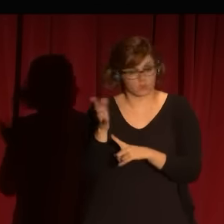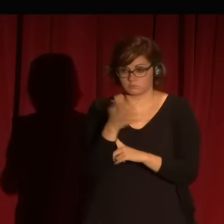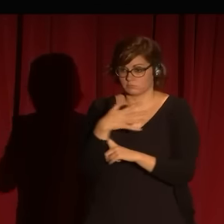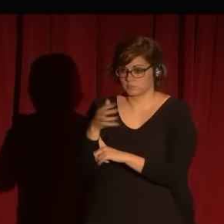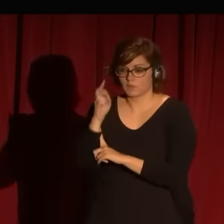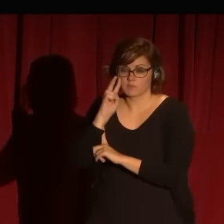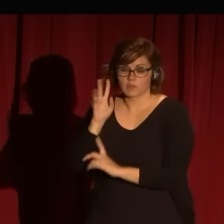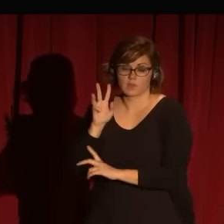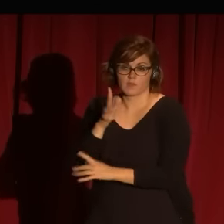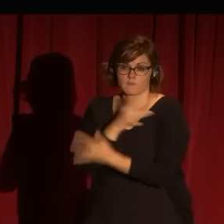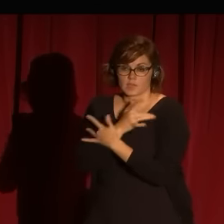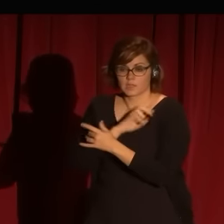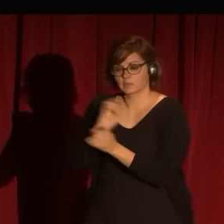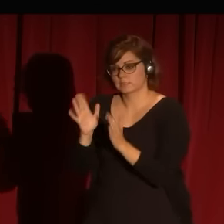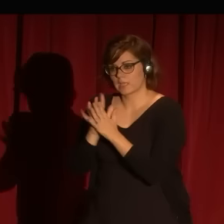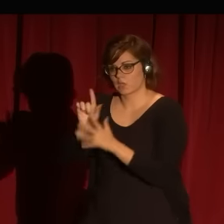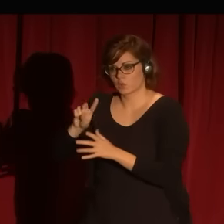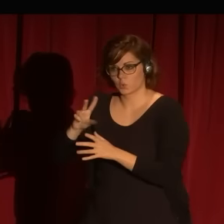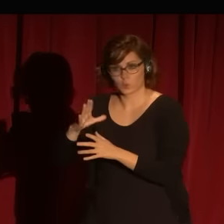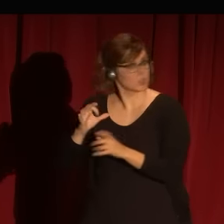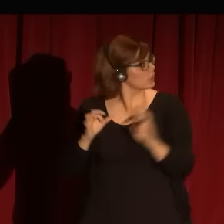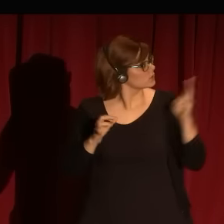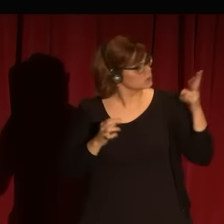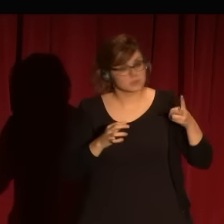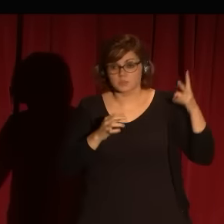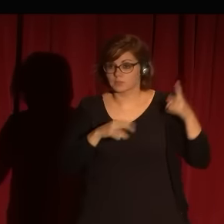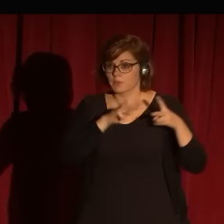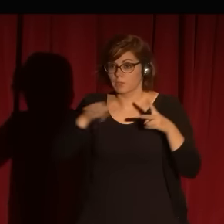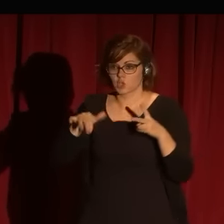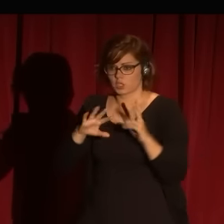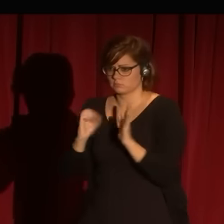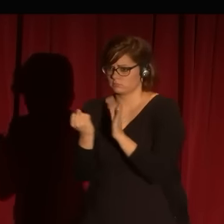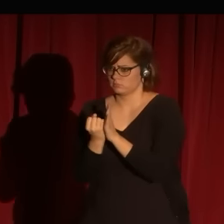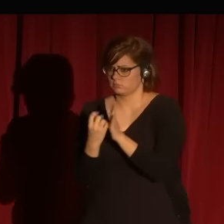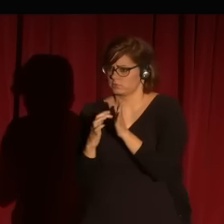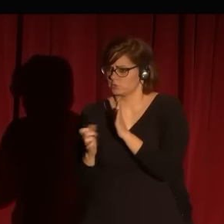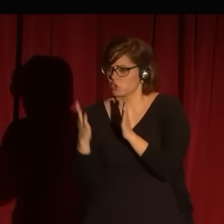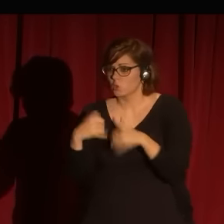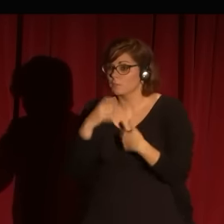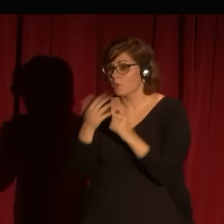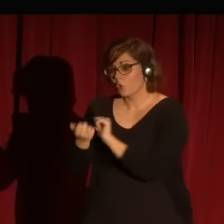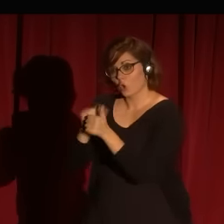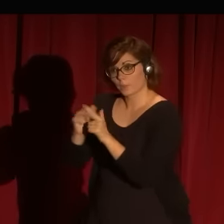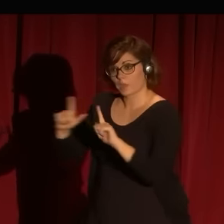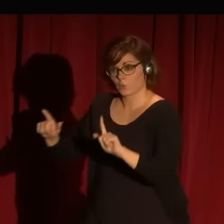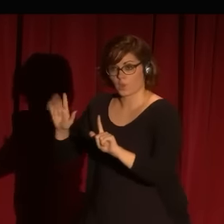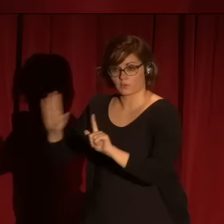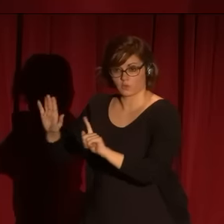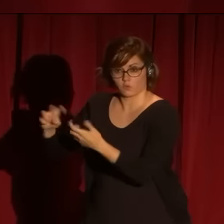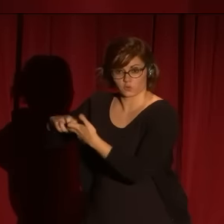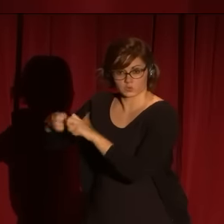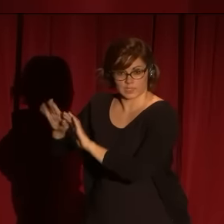virgen y a San Lucas estos son los pintores y no tienen inscripción pero lo sabemos porque en la copia de este cuadro que se quedó en